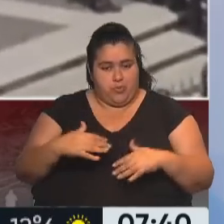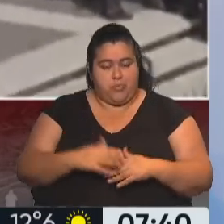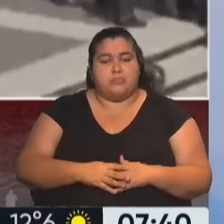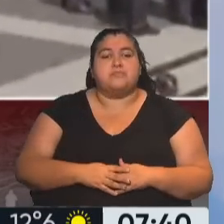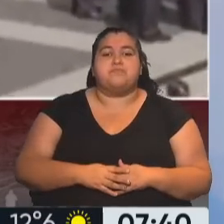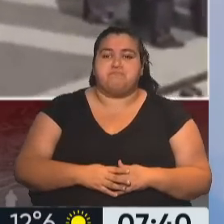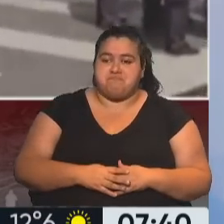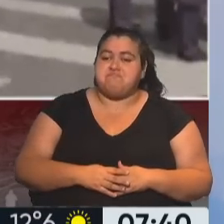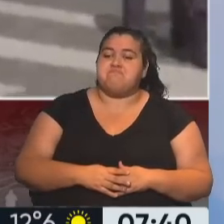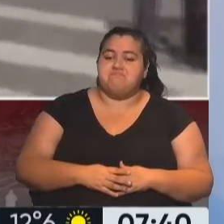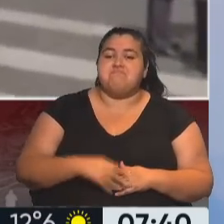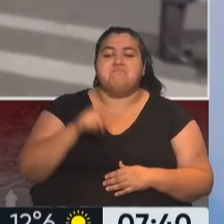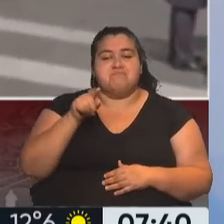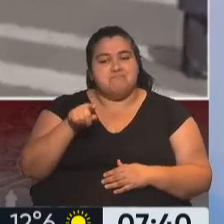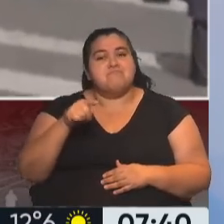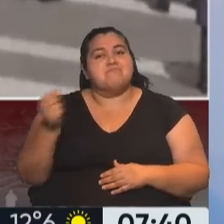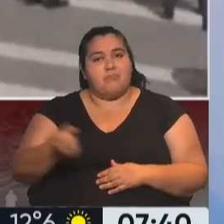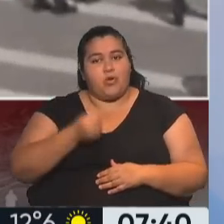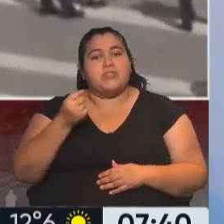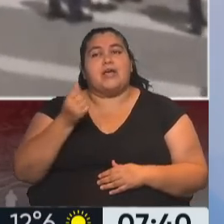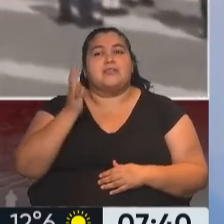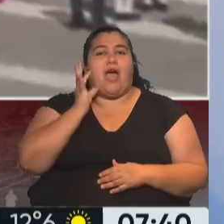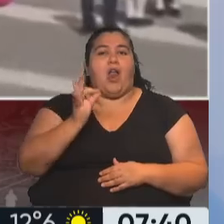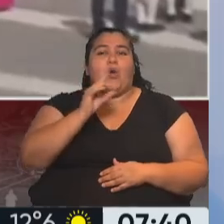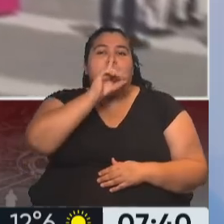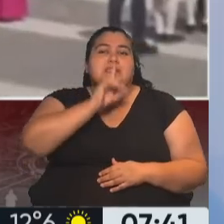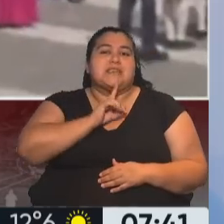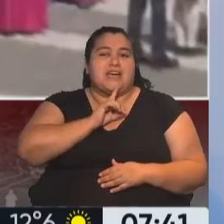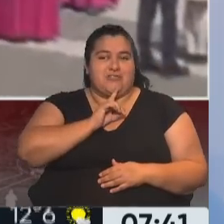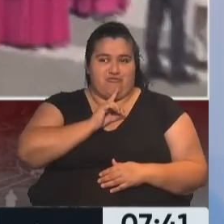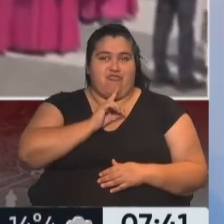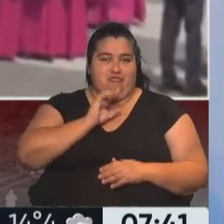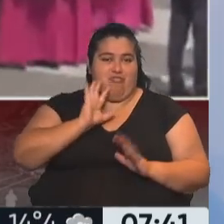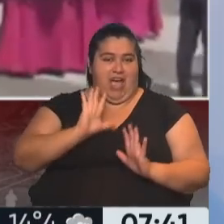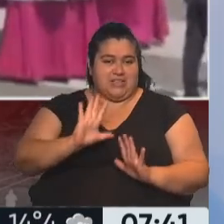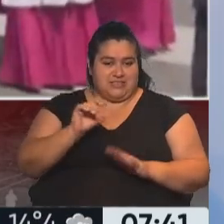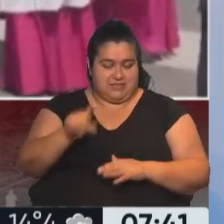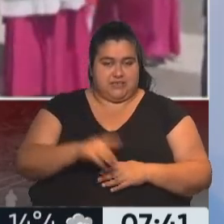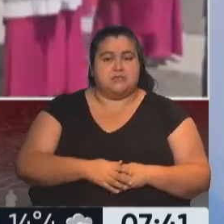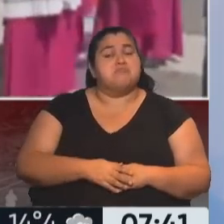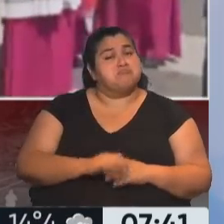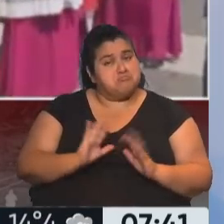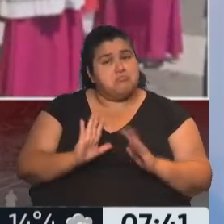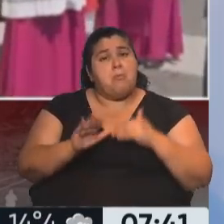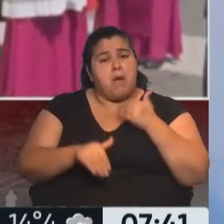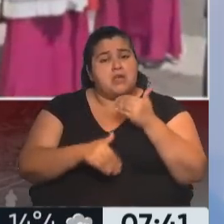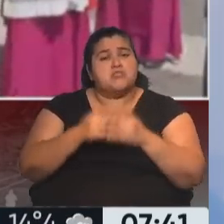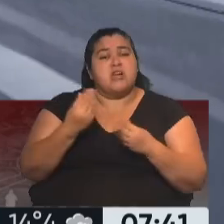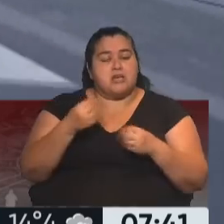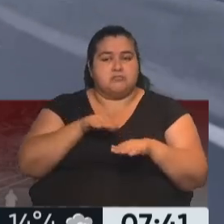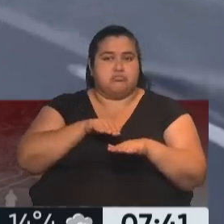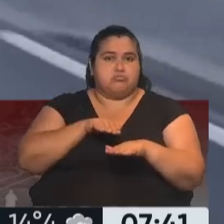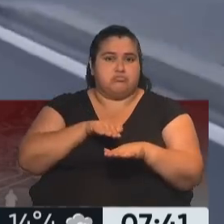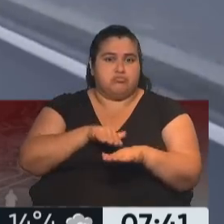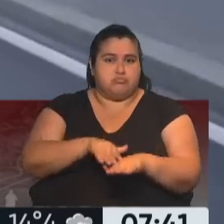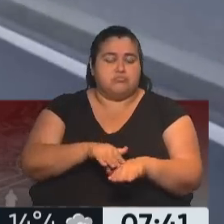¿ok? Significa que algo serio había pasado. Evidentemente. Un paso ágil, en todo caso un paso de hombre muy ágil,